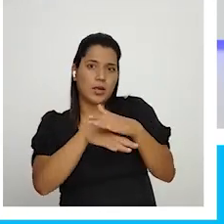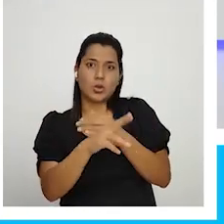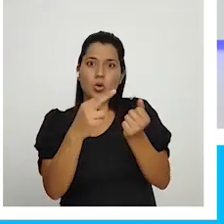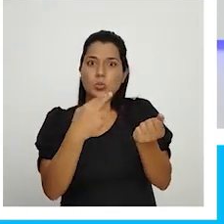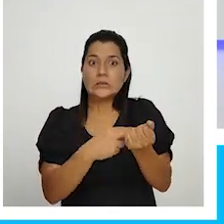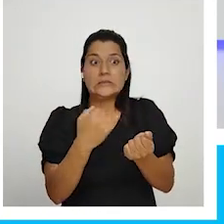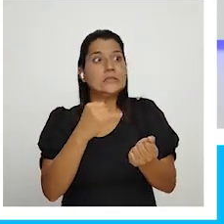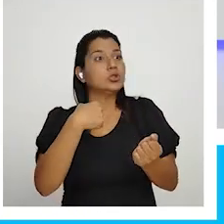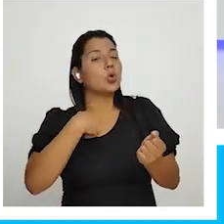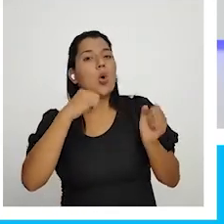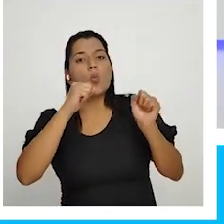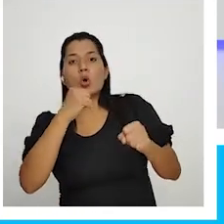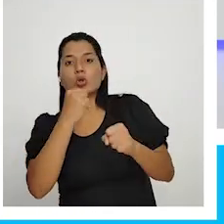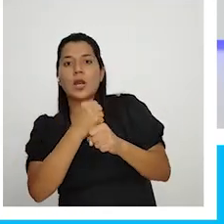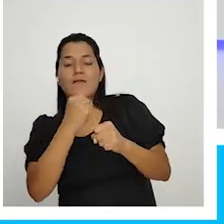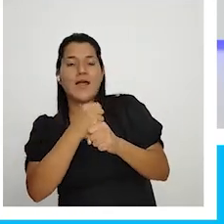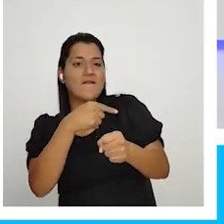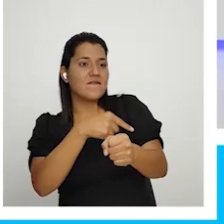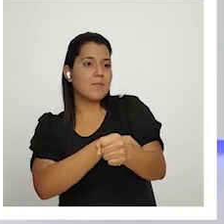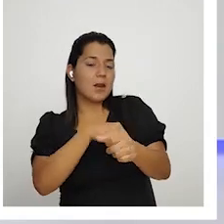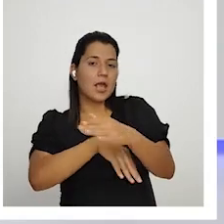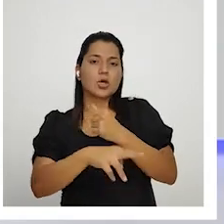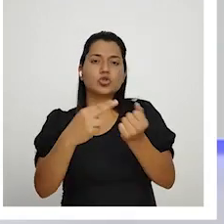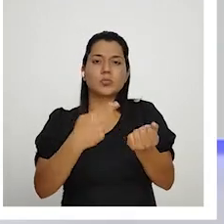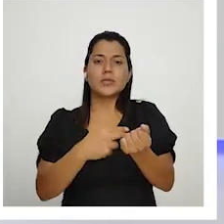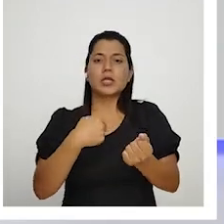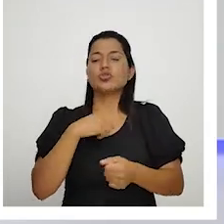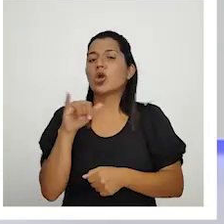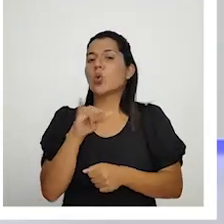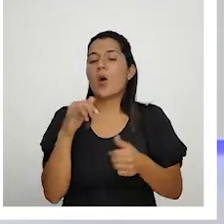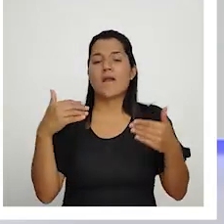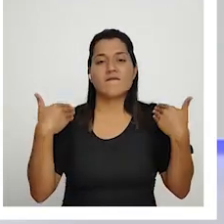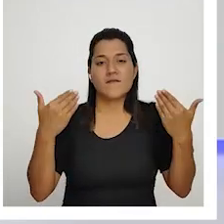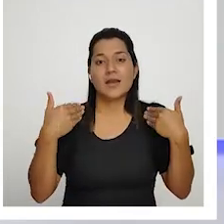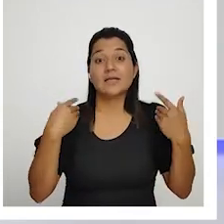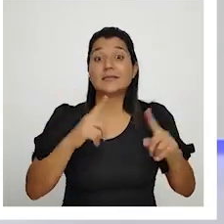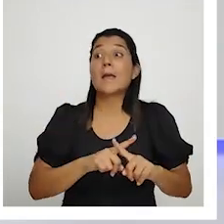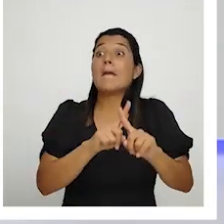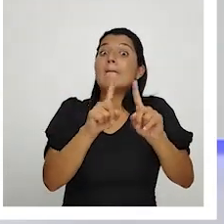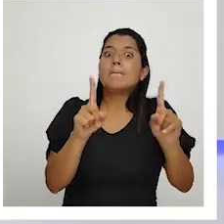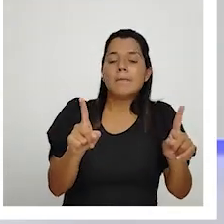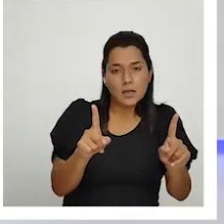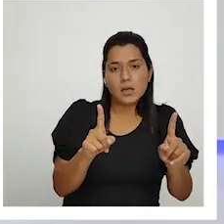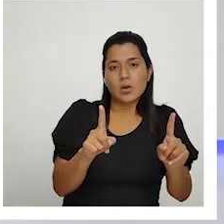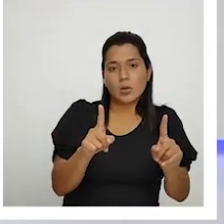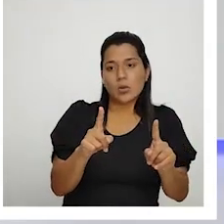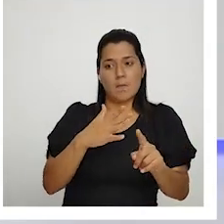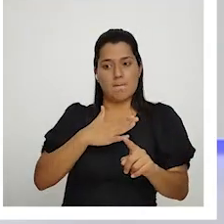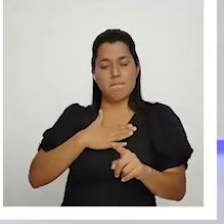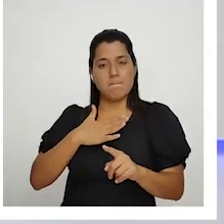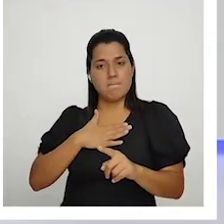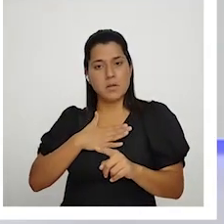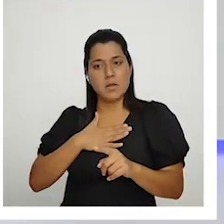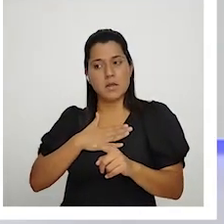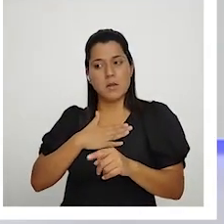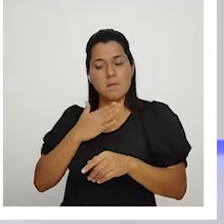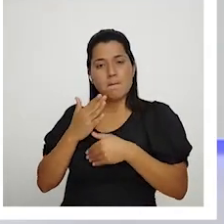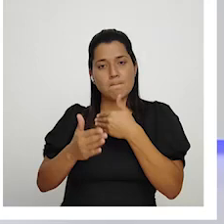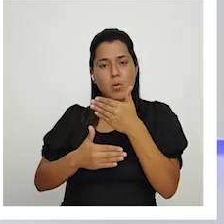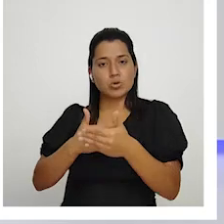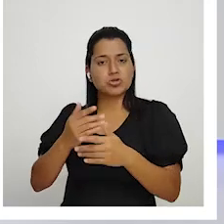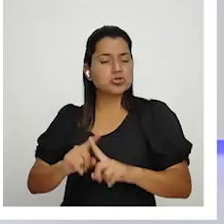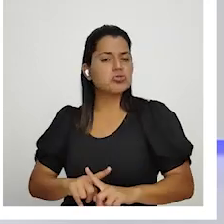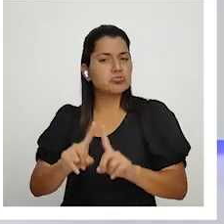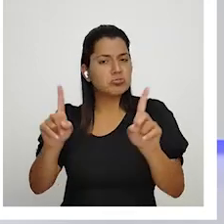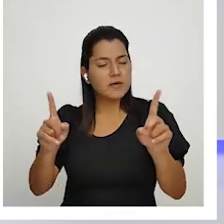puedo ser enfermera en un hospital, soy también demasiado feliz. Pero ese otro camino por el que yo escogí irme tiene toda esta base que te